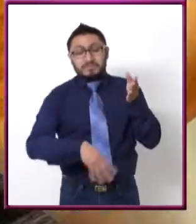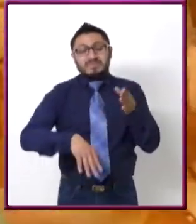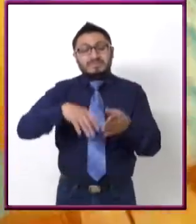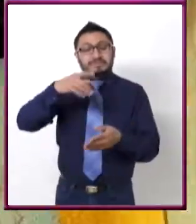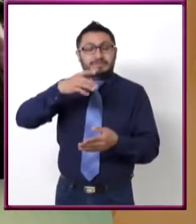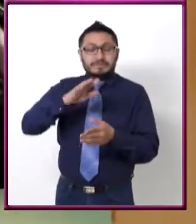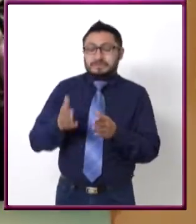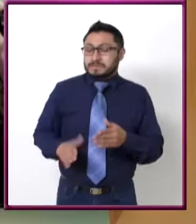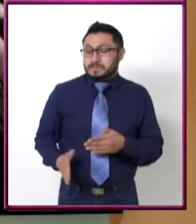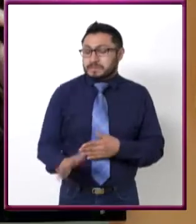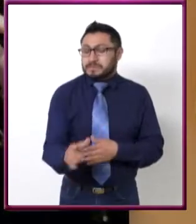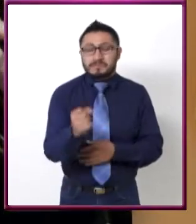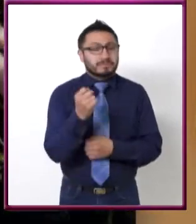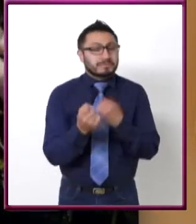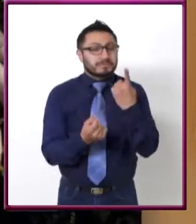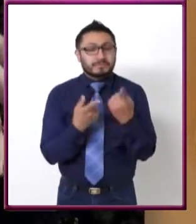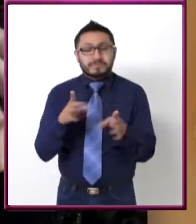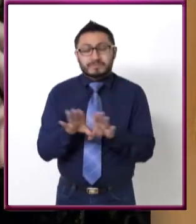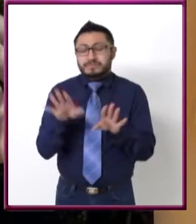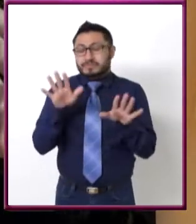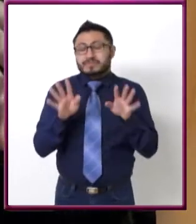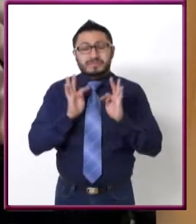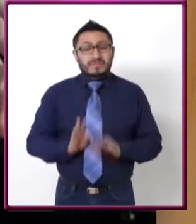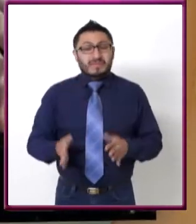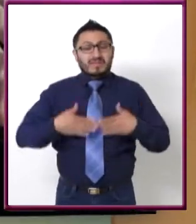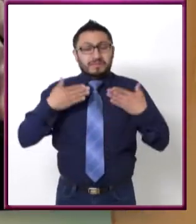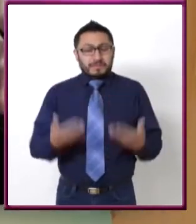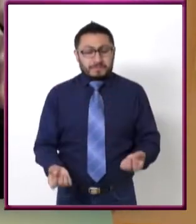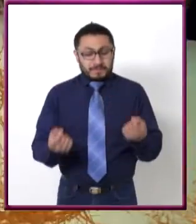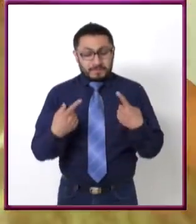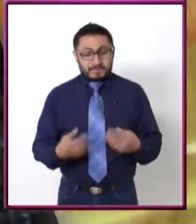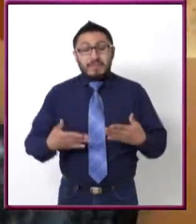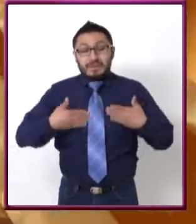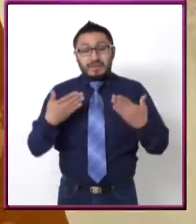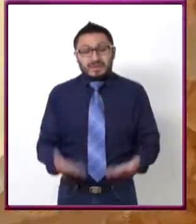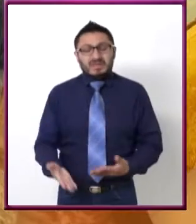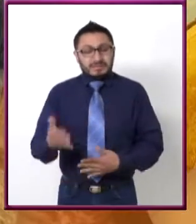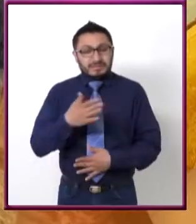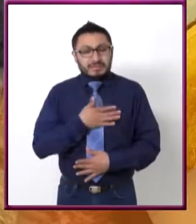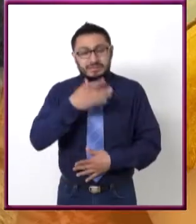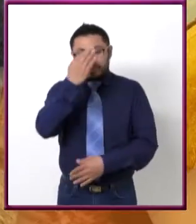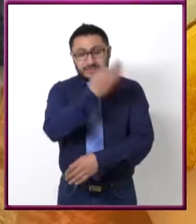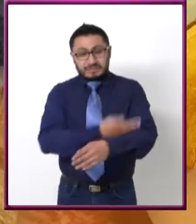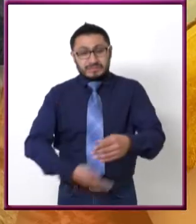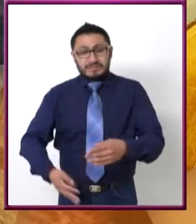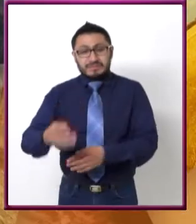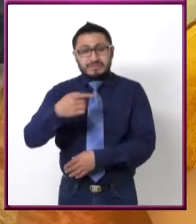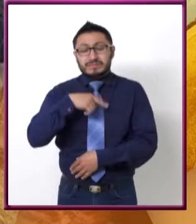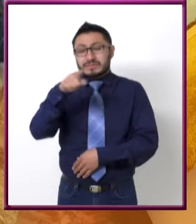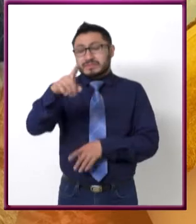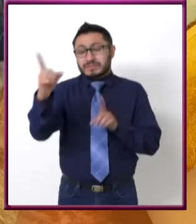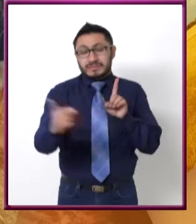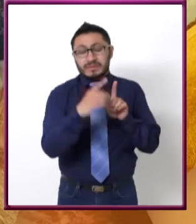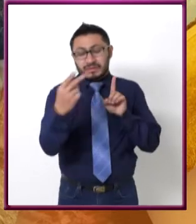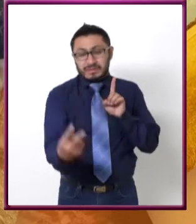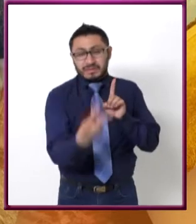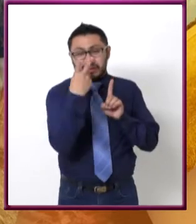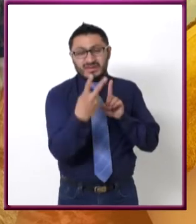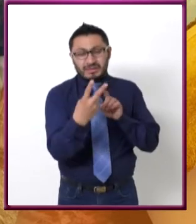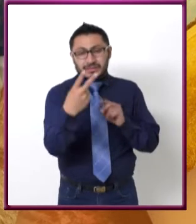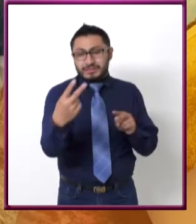algas, sus musgos y sus peces. Sereno en mi confianza, confiado en que una tarde te acerques